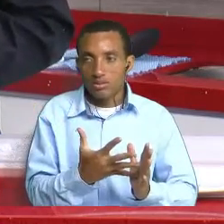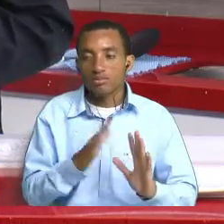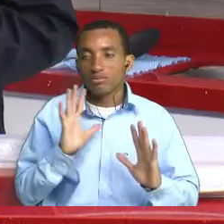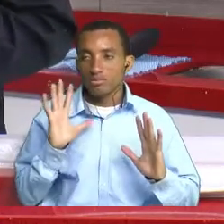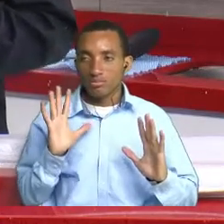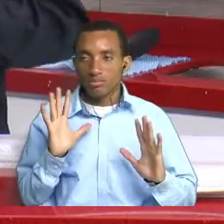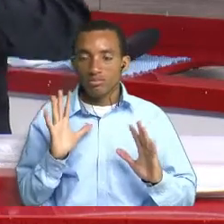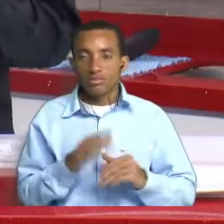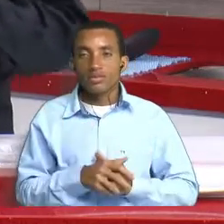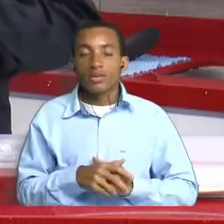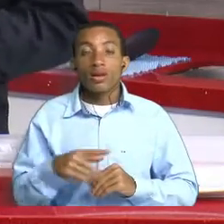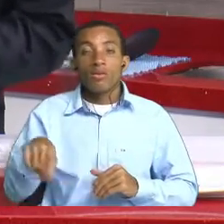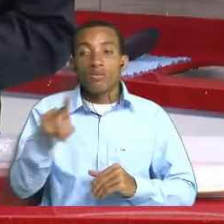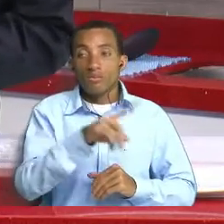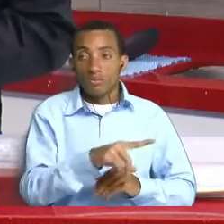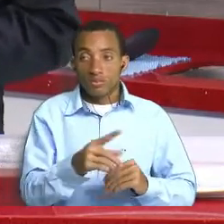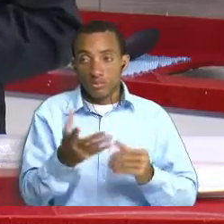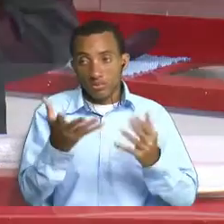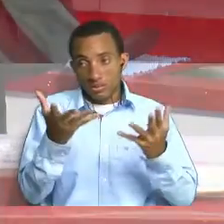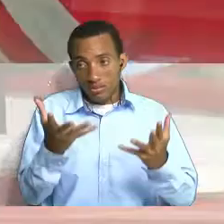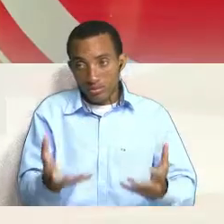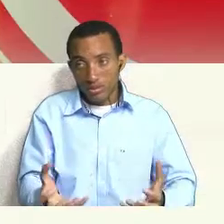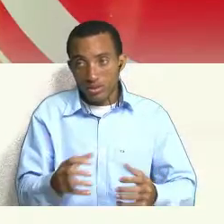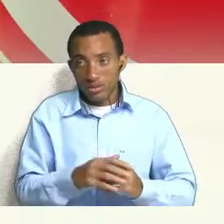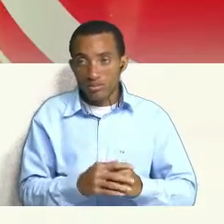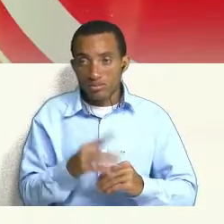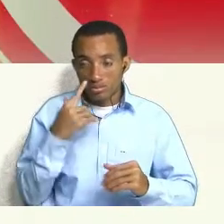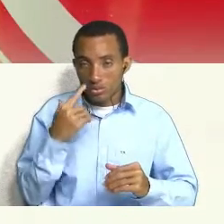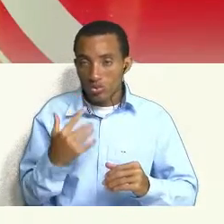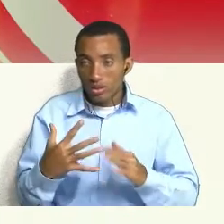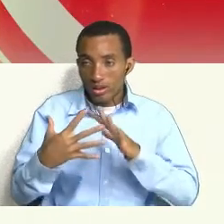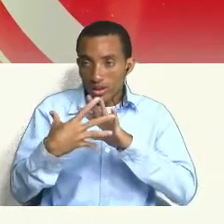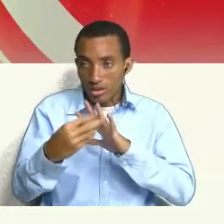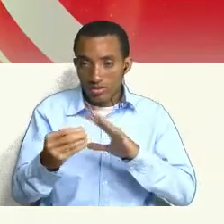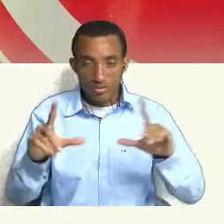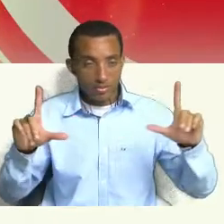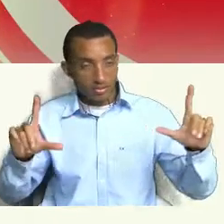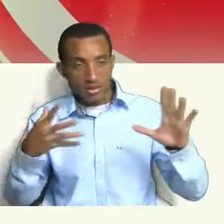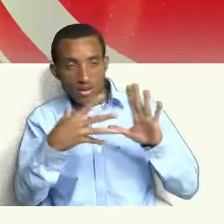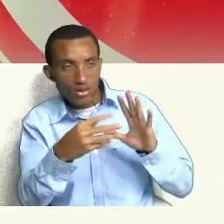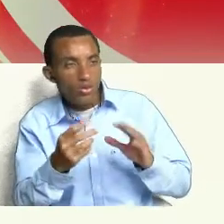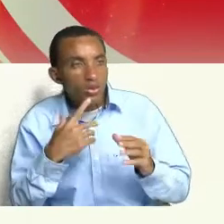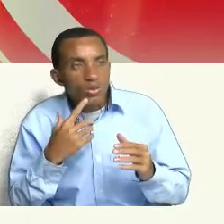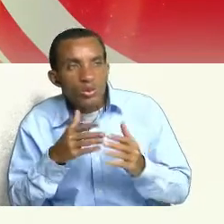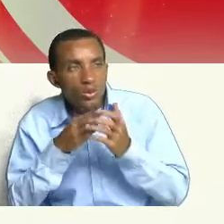la gente que quiera prepararla con nosotros si en ese valor podría más o menos